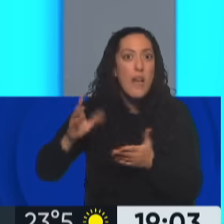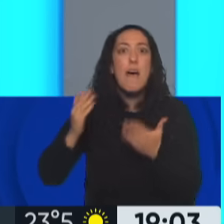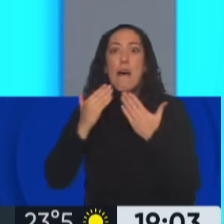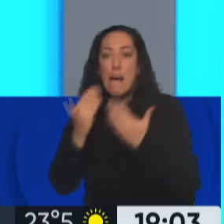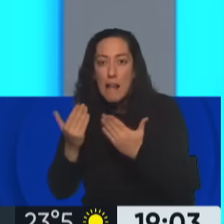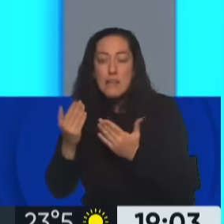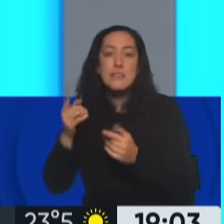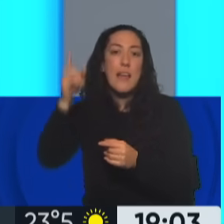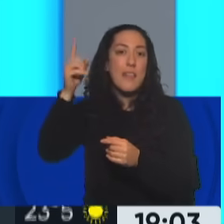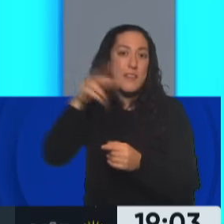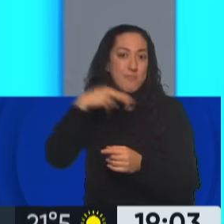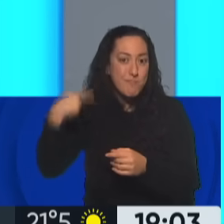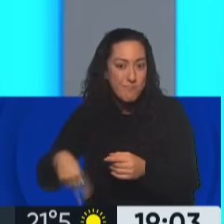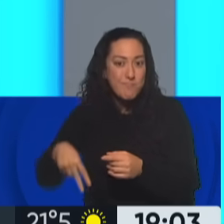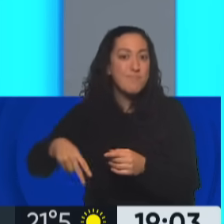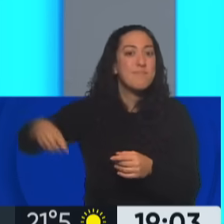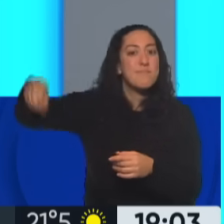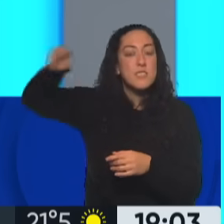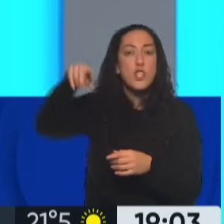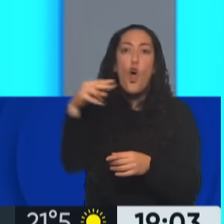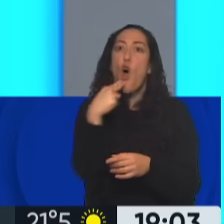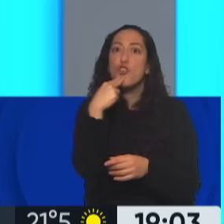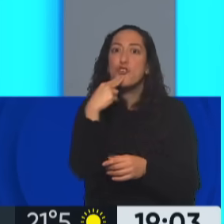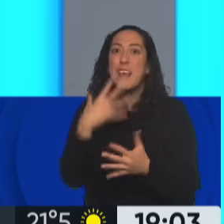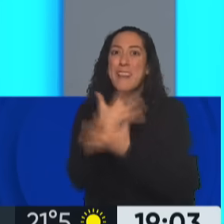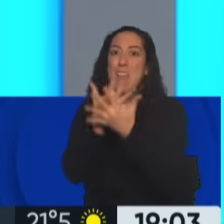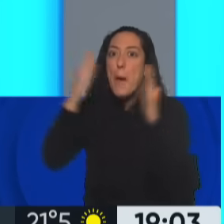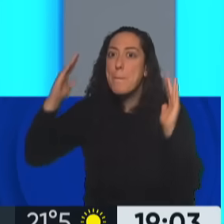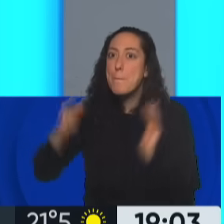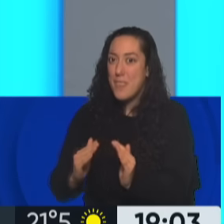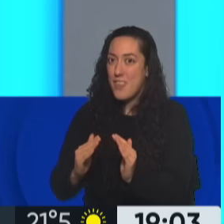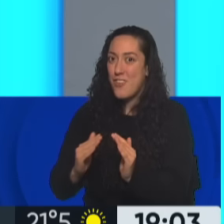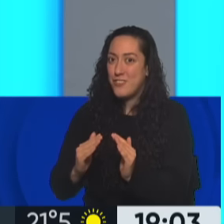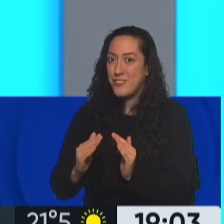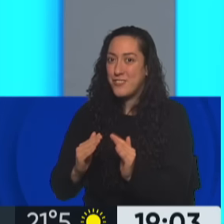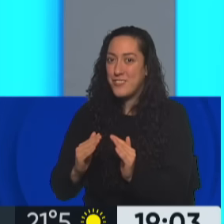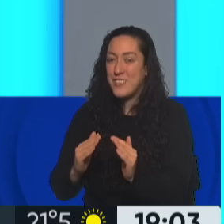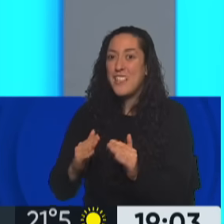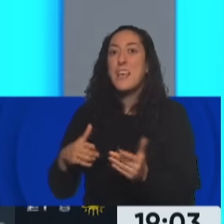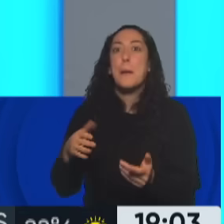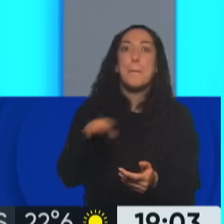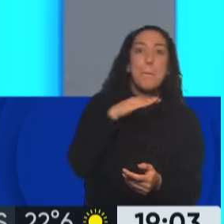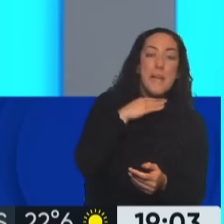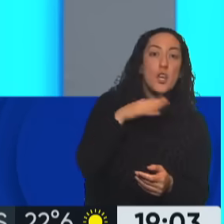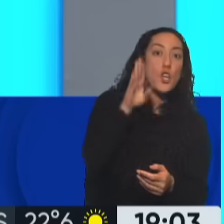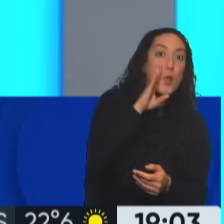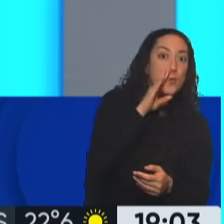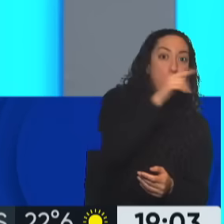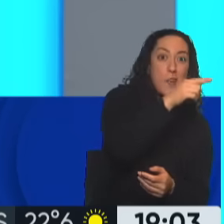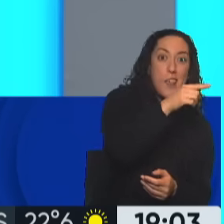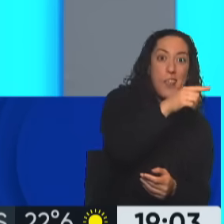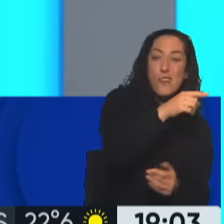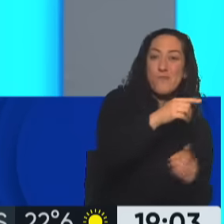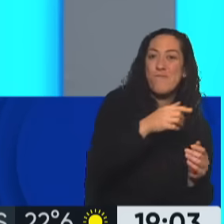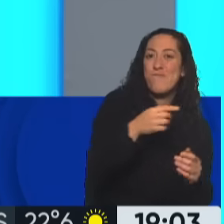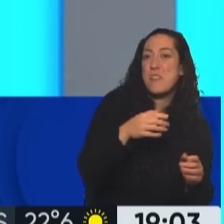de Chancay va a durar como 11 días menos de lo que duran cuando tienen que ir por la costa de México o de Estados Unidos. Entonces